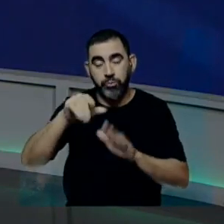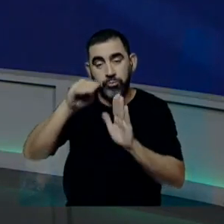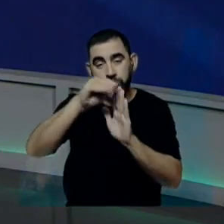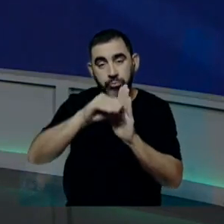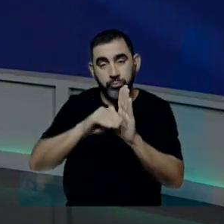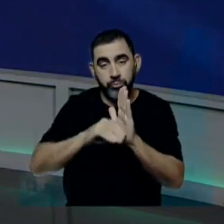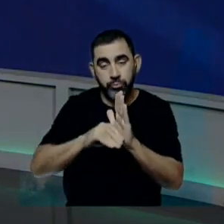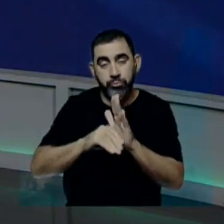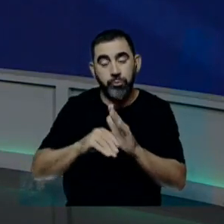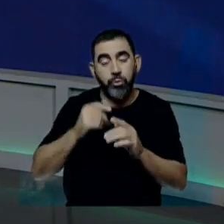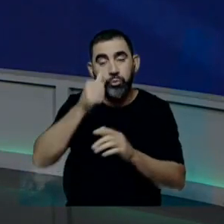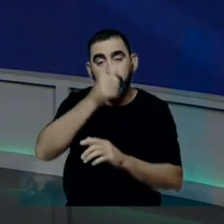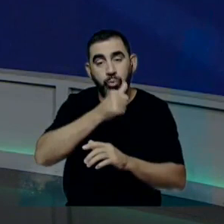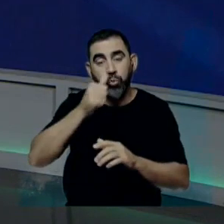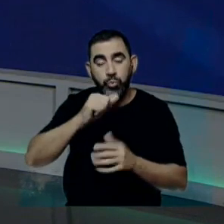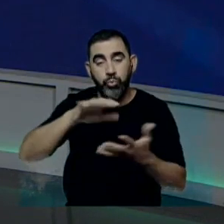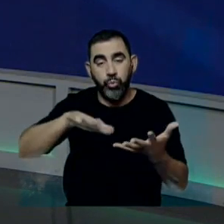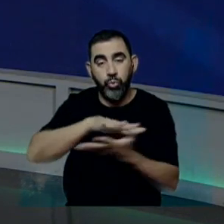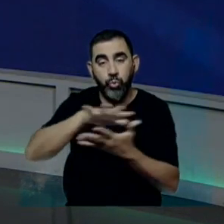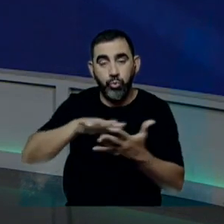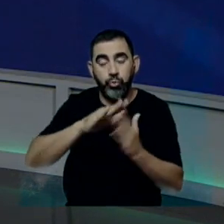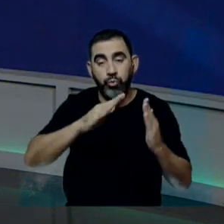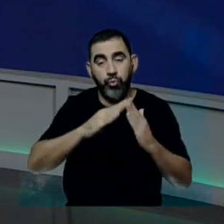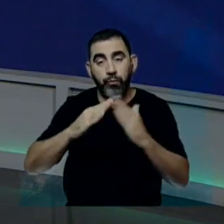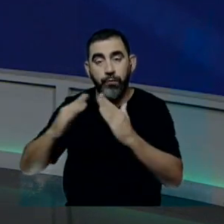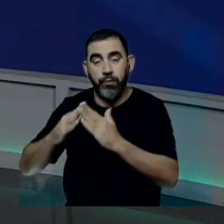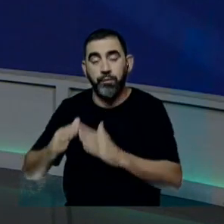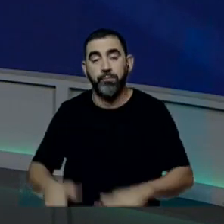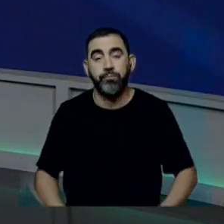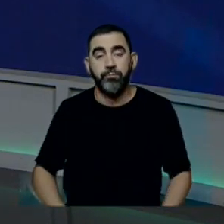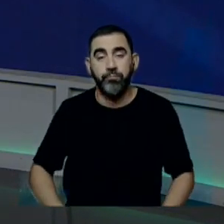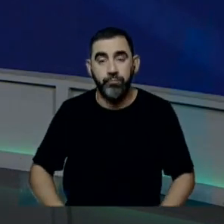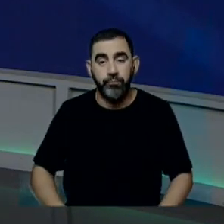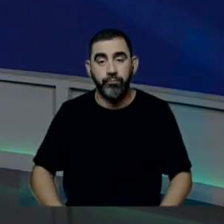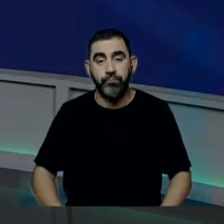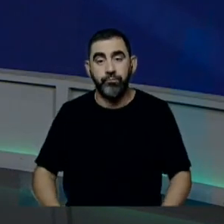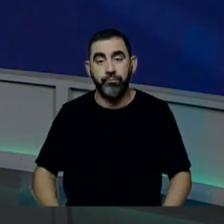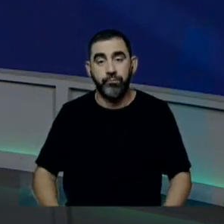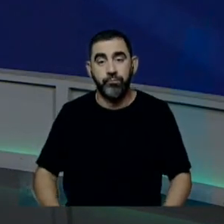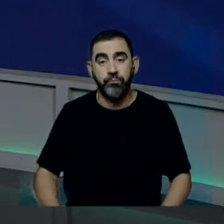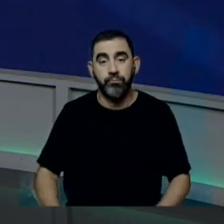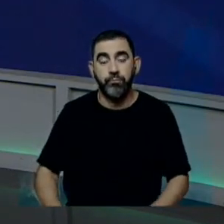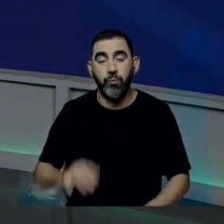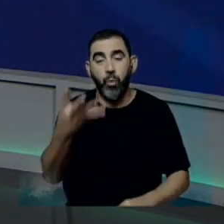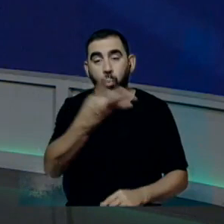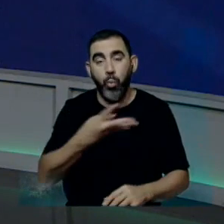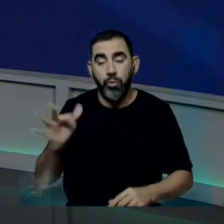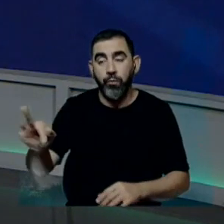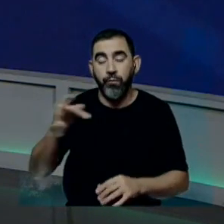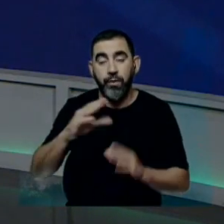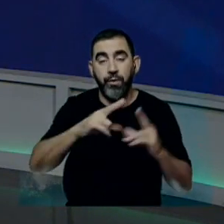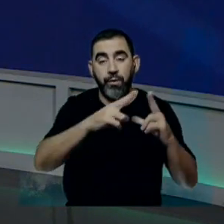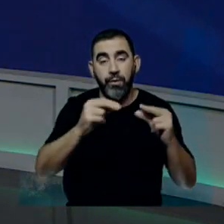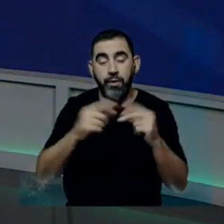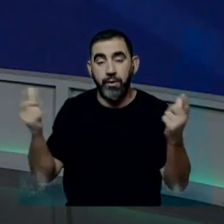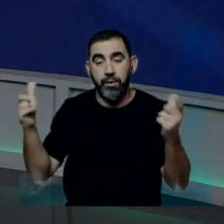paquete de medidas para atender la situación en materia de vivienda en nuestro país. En medio del encuentro con las cuatro federaciones de